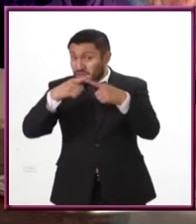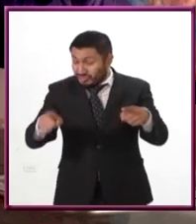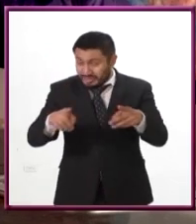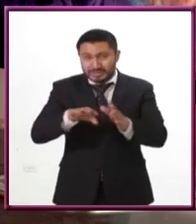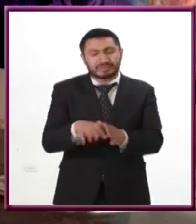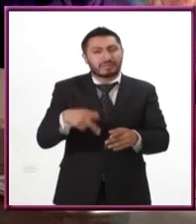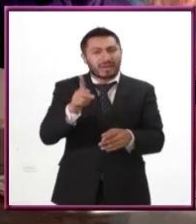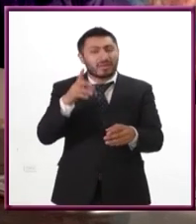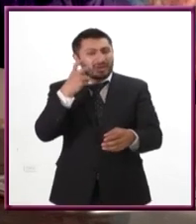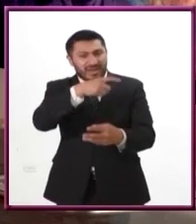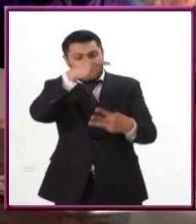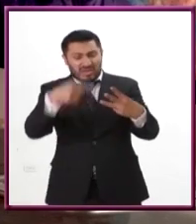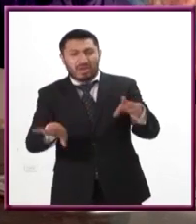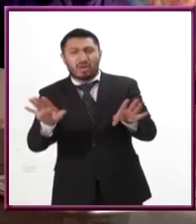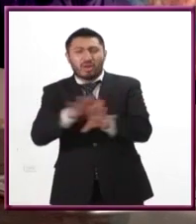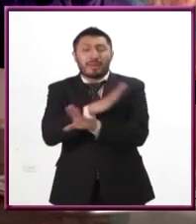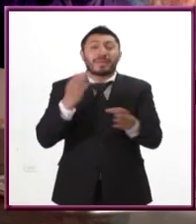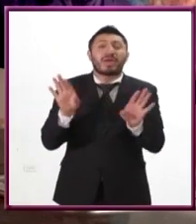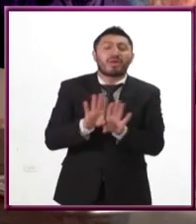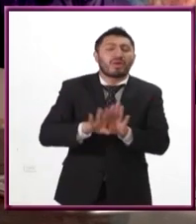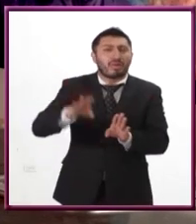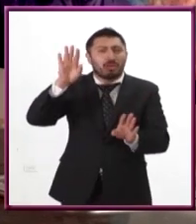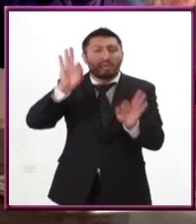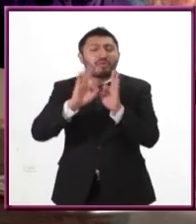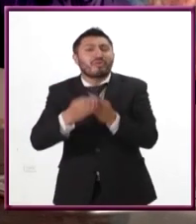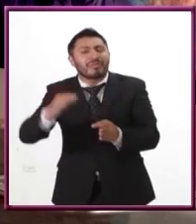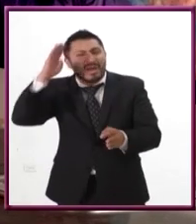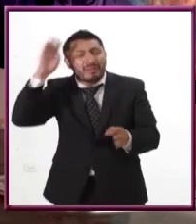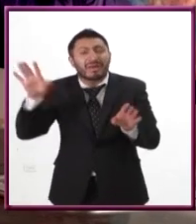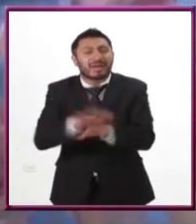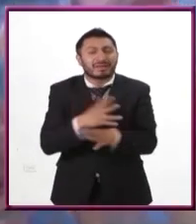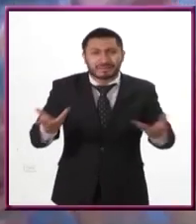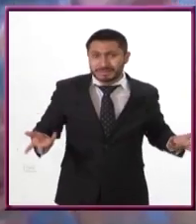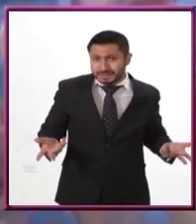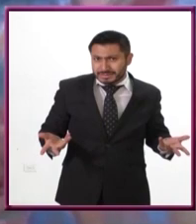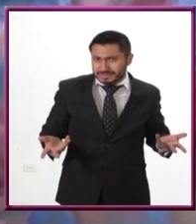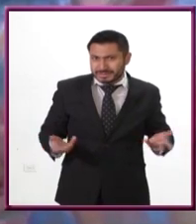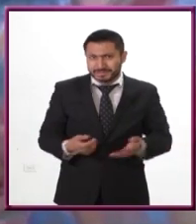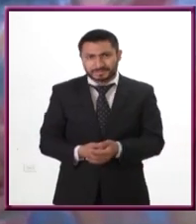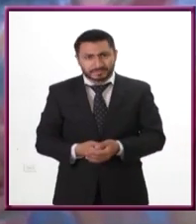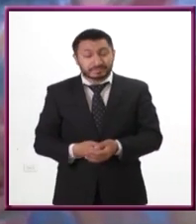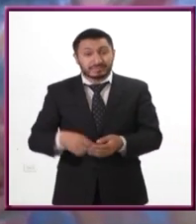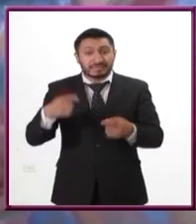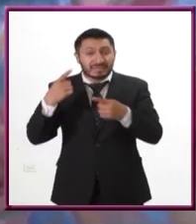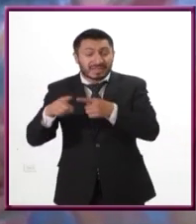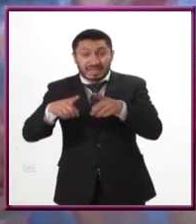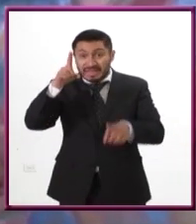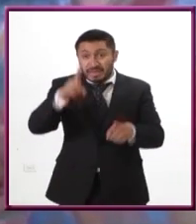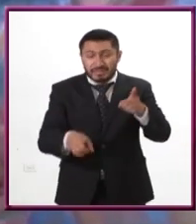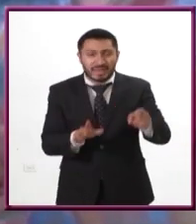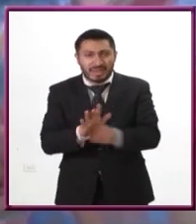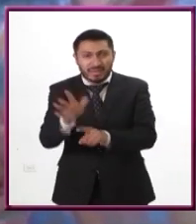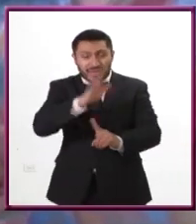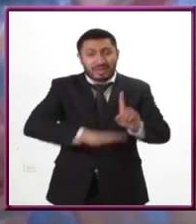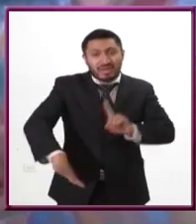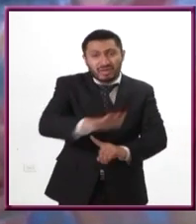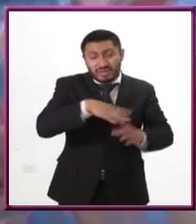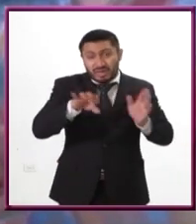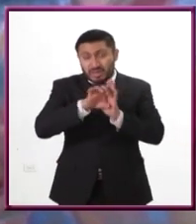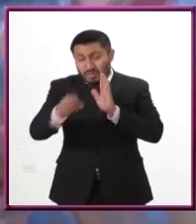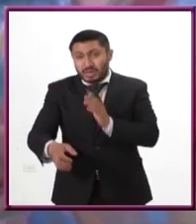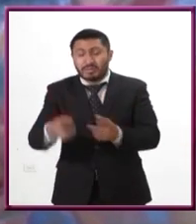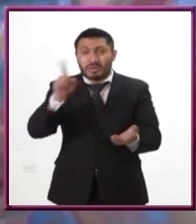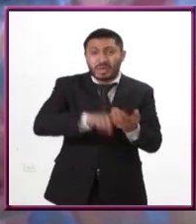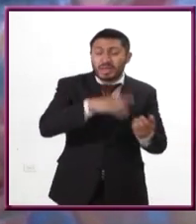eso? Informándose y eliminando por completo el estigma que se tiene, conviviendo, repito, o sea, no los vimos en la escuela, ¿no? Hoy afortunadamente